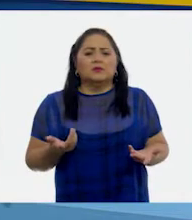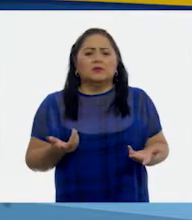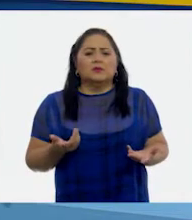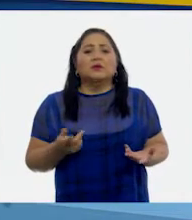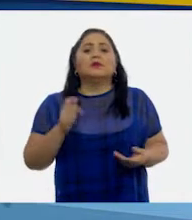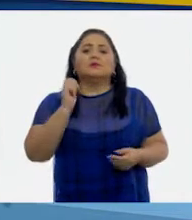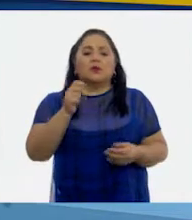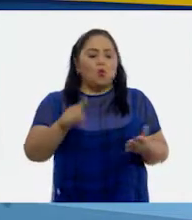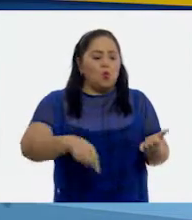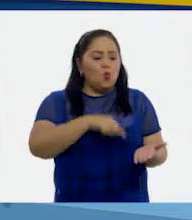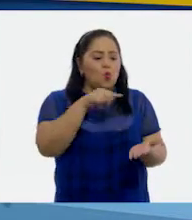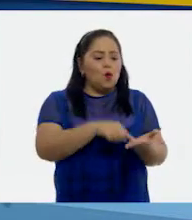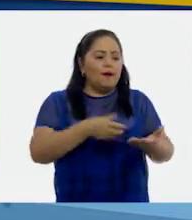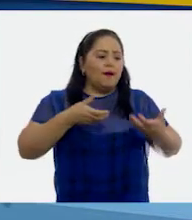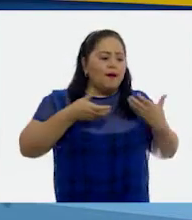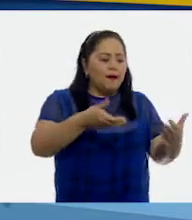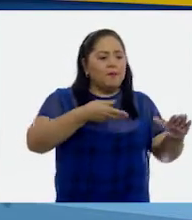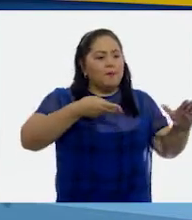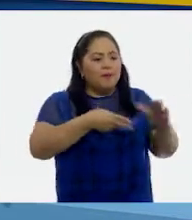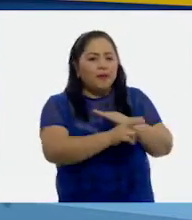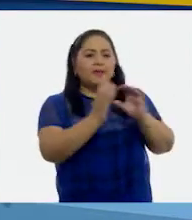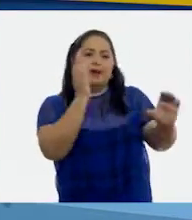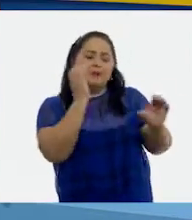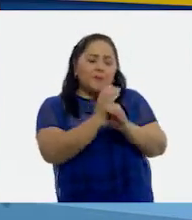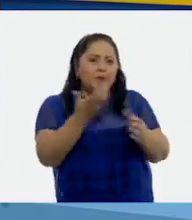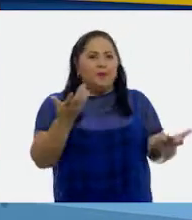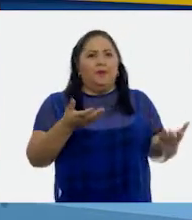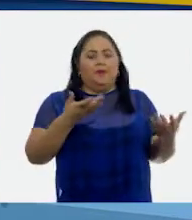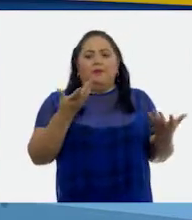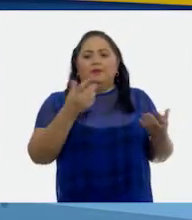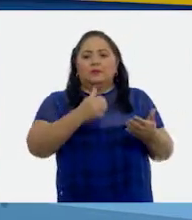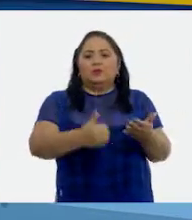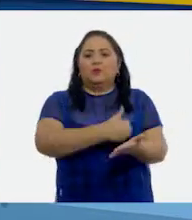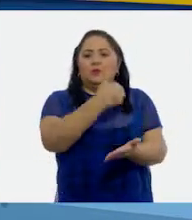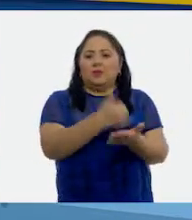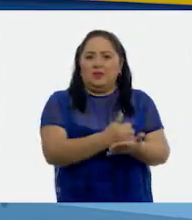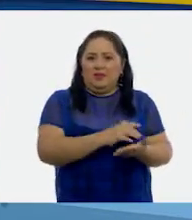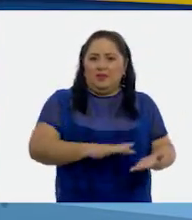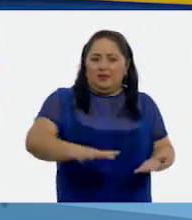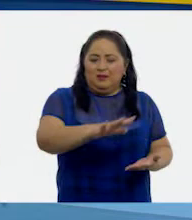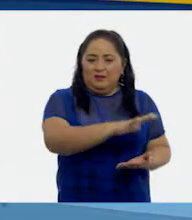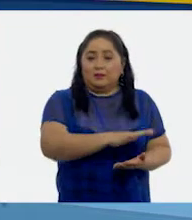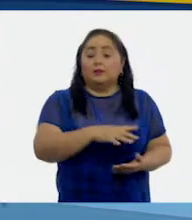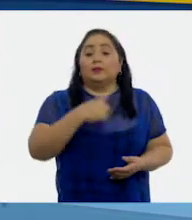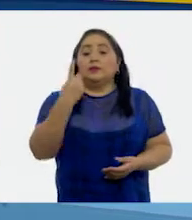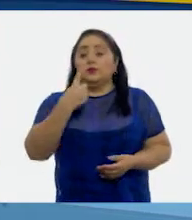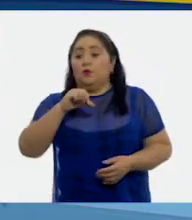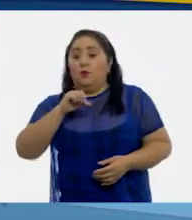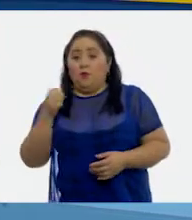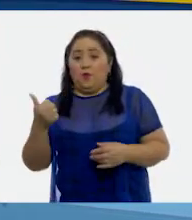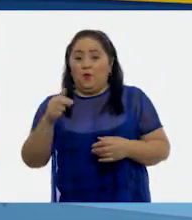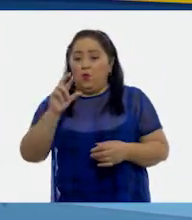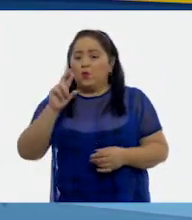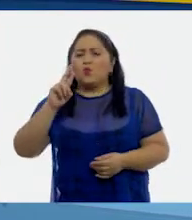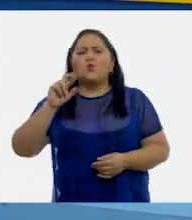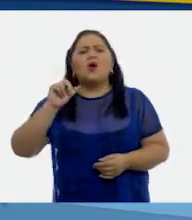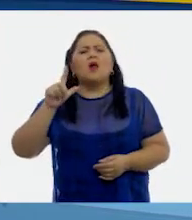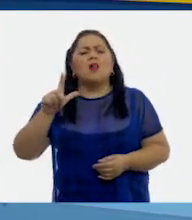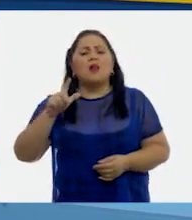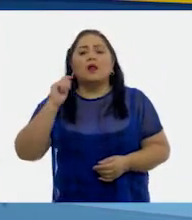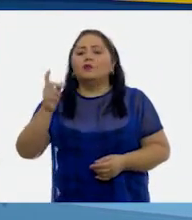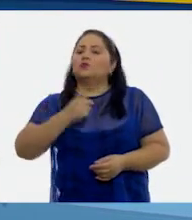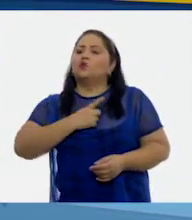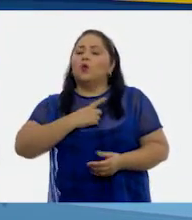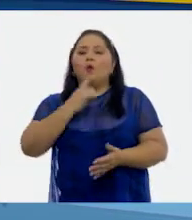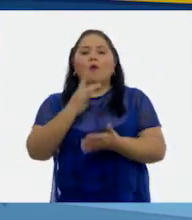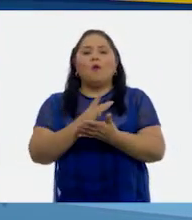son los espacios urbanos, es decir, las ciudades, mientras que en las áreas rurales, en